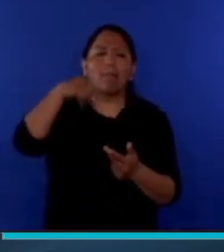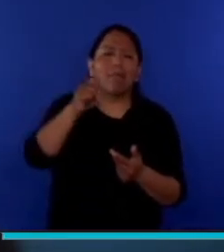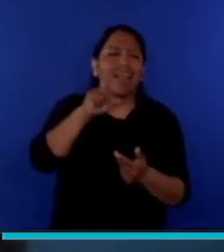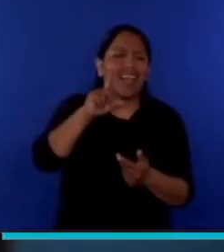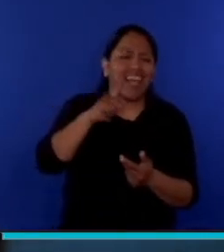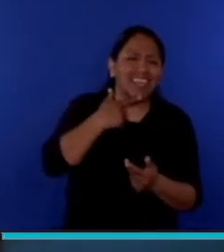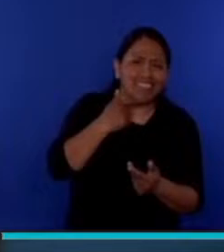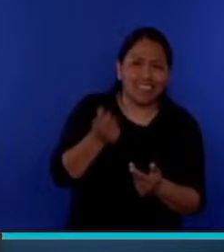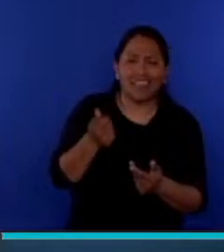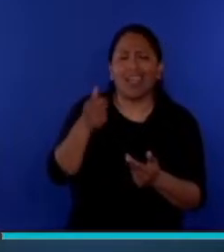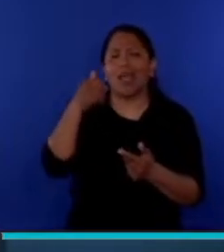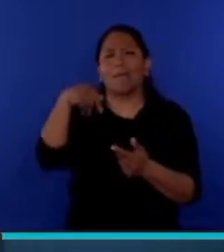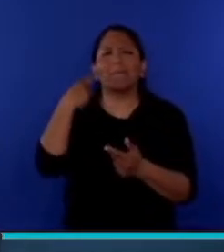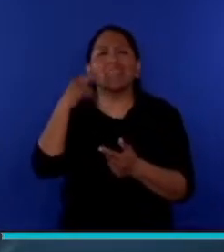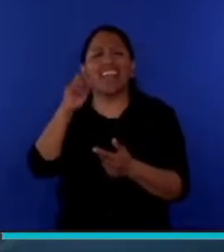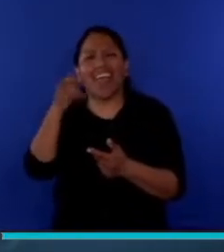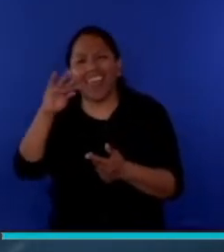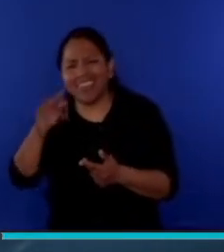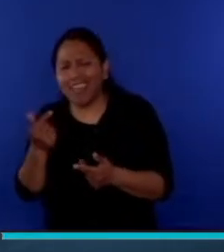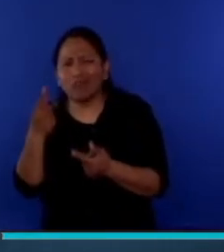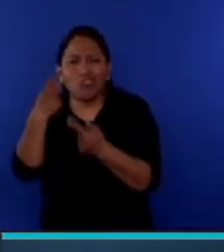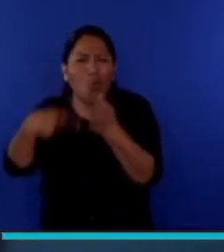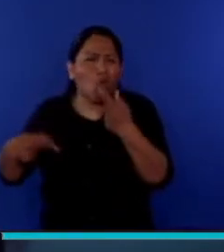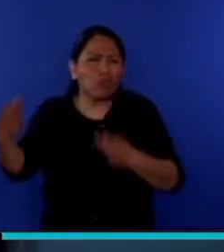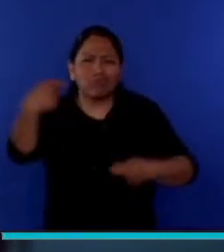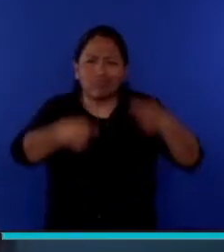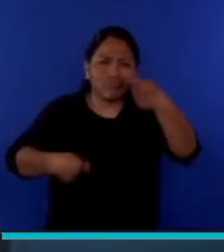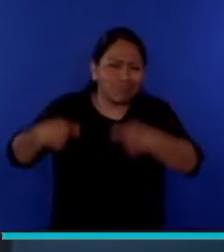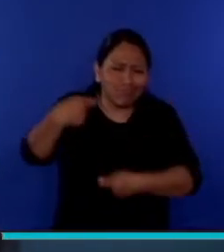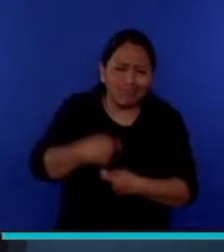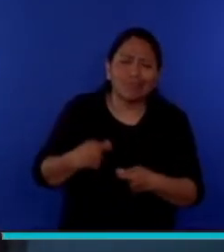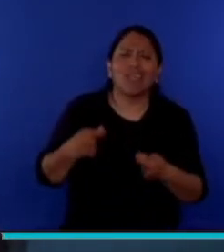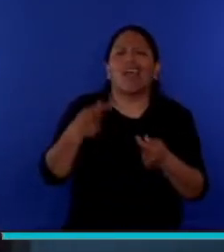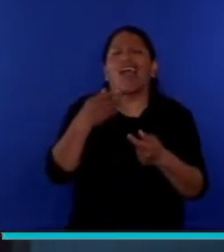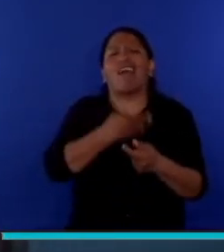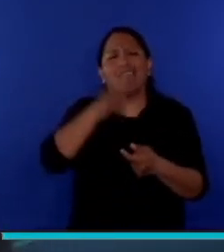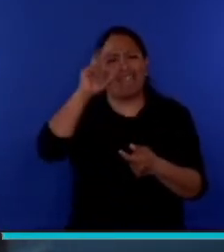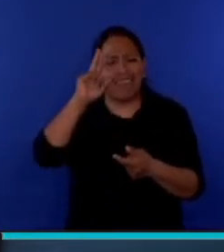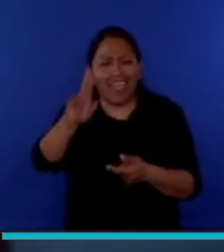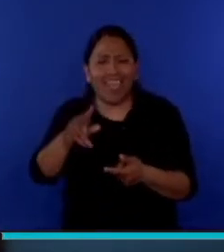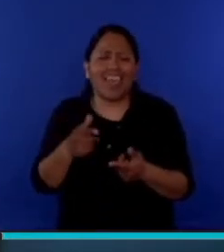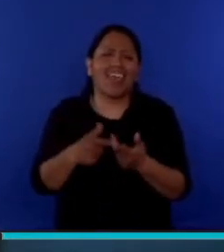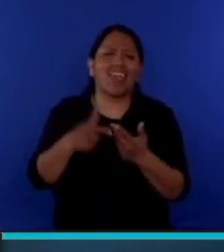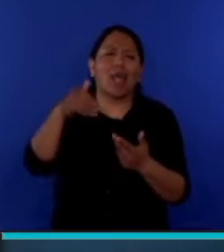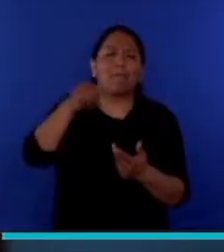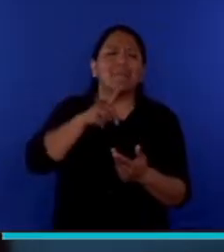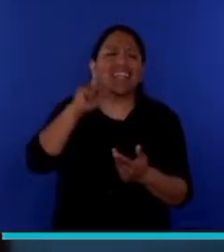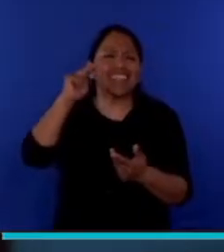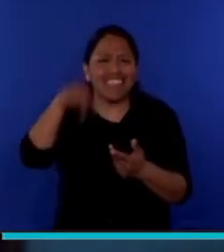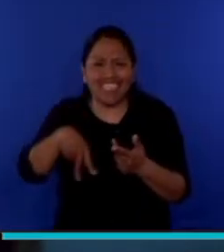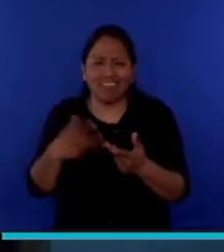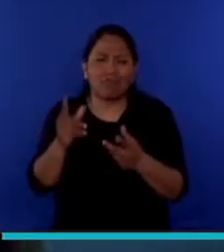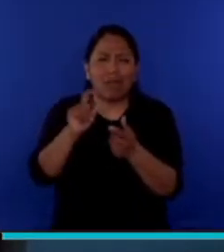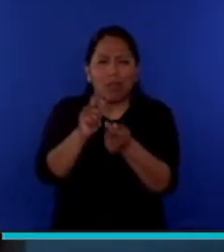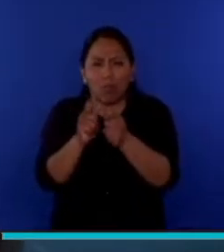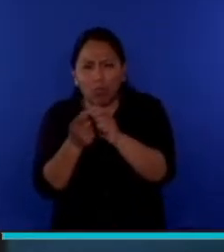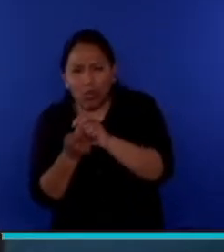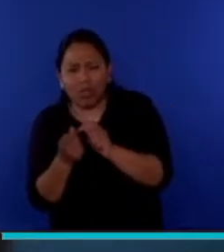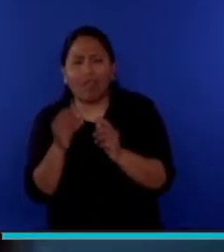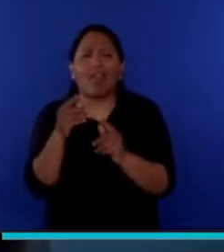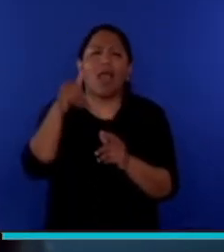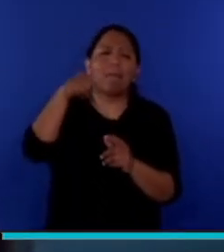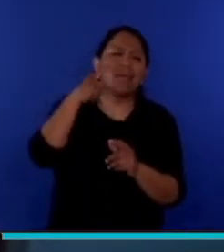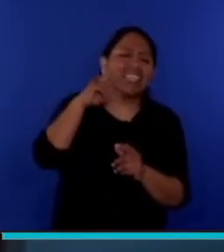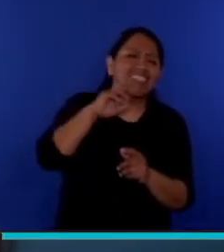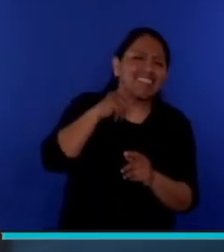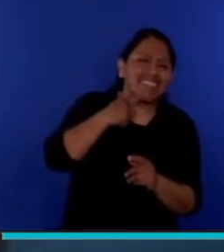Valen Miranda, me anoté varios, pues son todos los que aportaron, a Fer Compagnoni, a Martín Endere, que hizo varias modificaciones en las normas, a